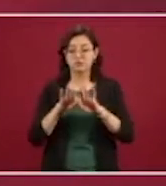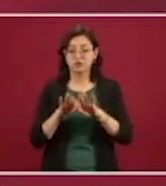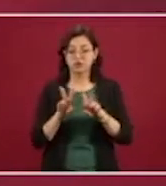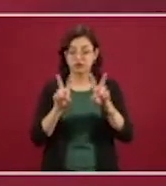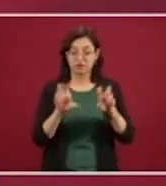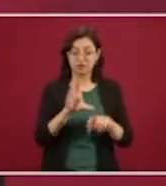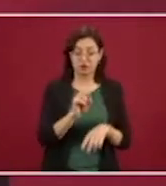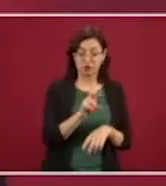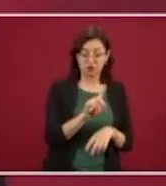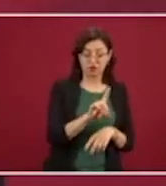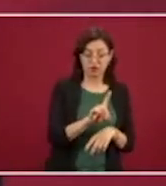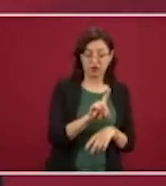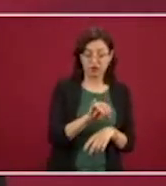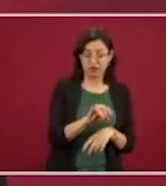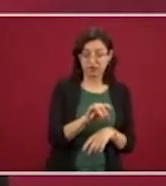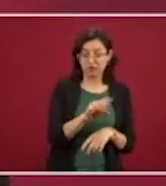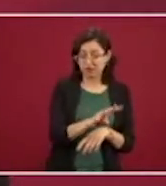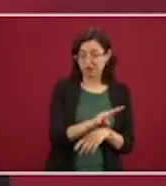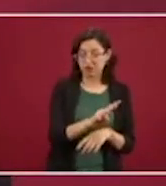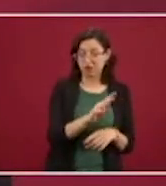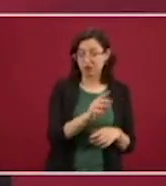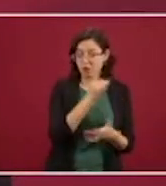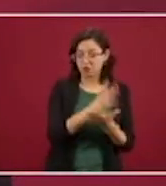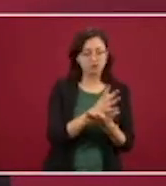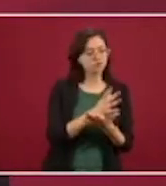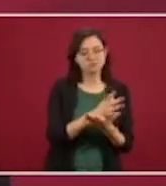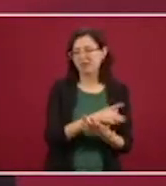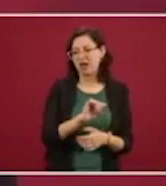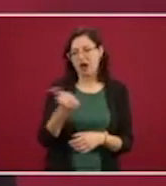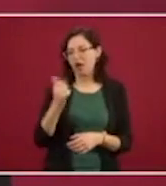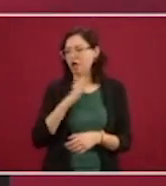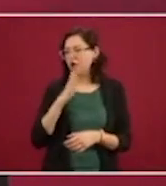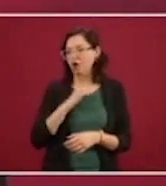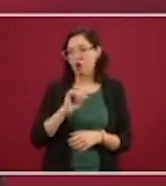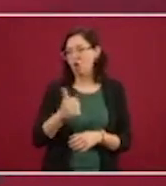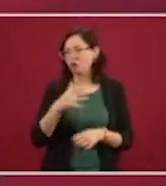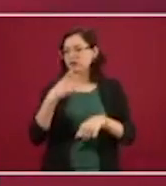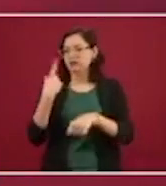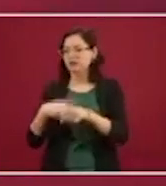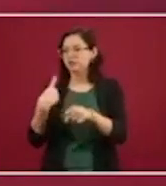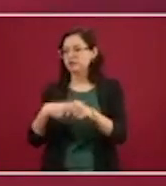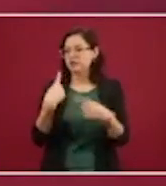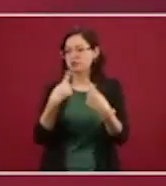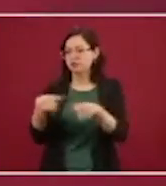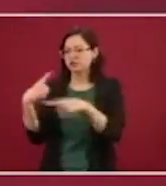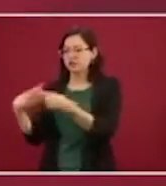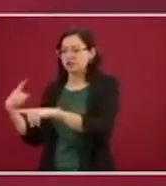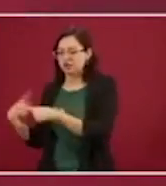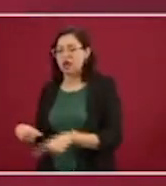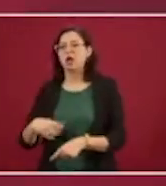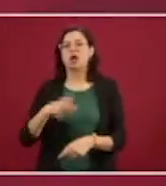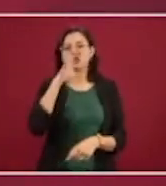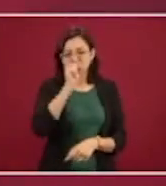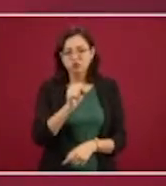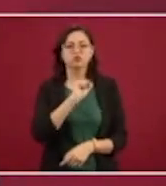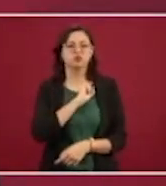los espacios, sino en general a las enfermedades transmitidas por este mecanismo, por vía aérea, en forma directa, con los estornudos, toser,